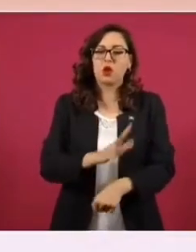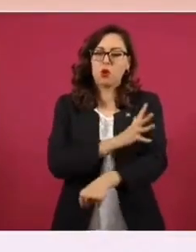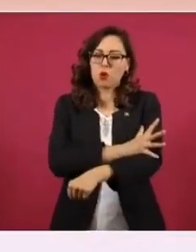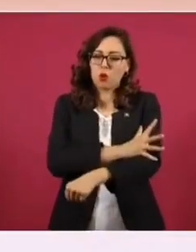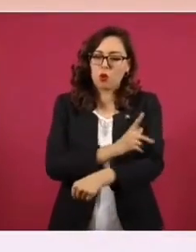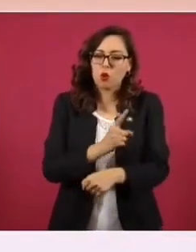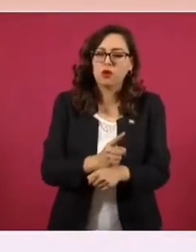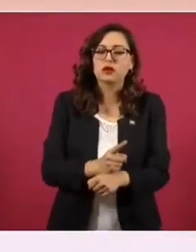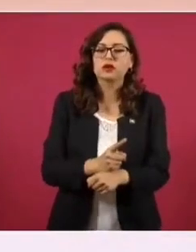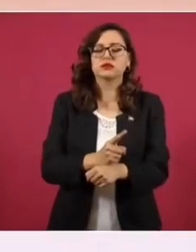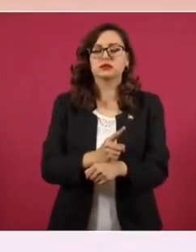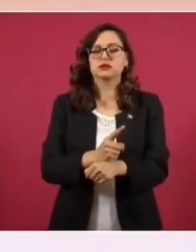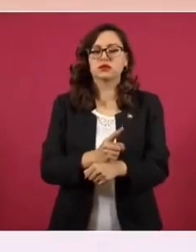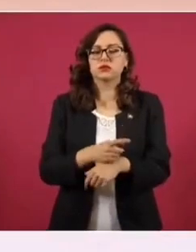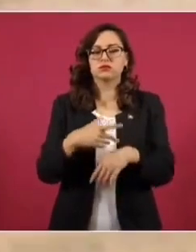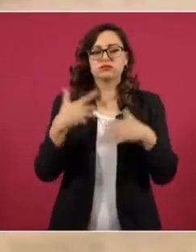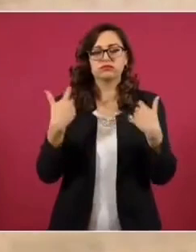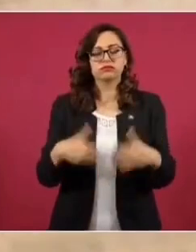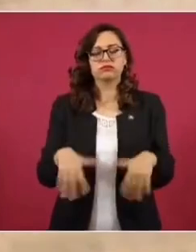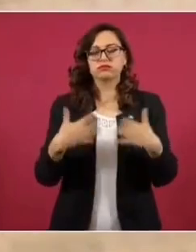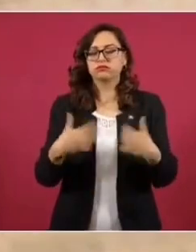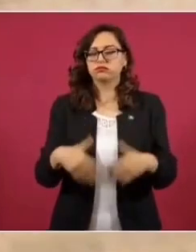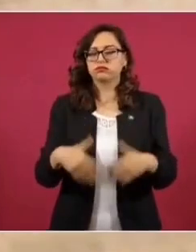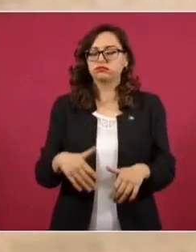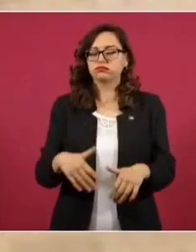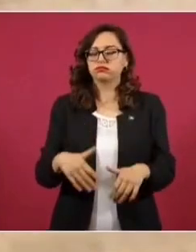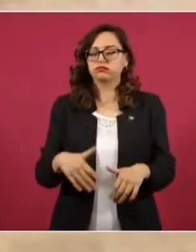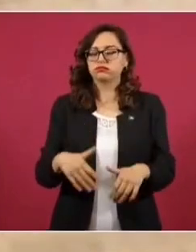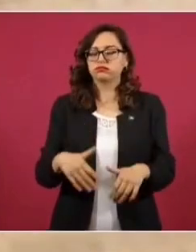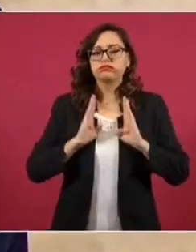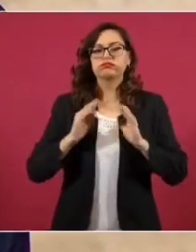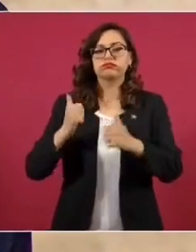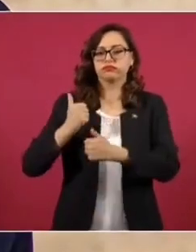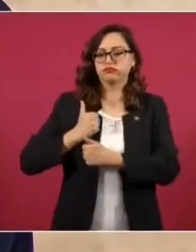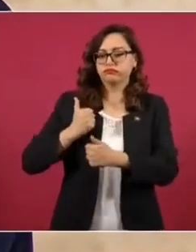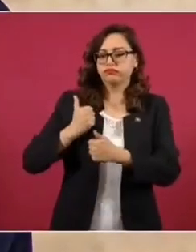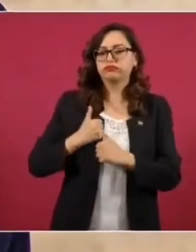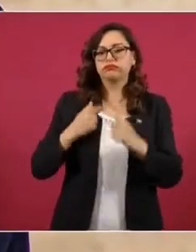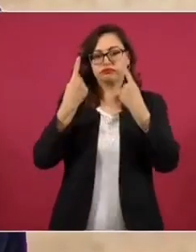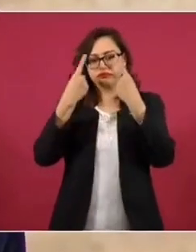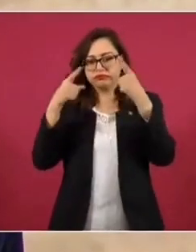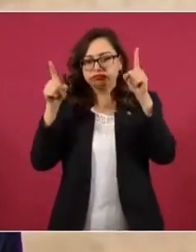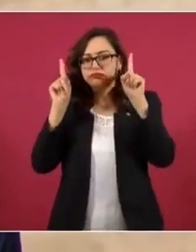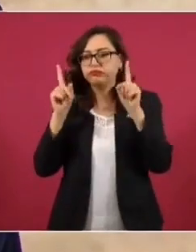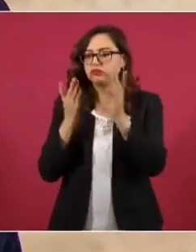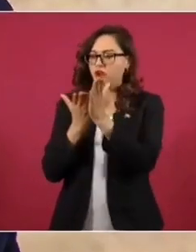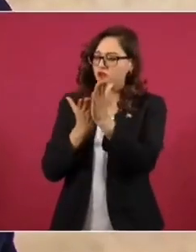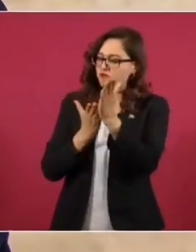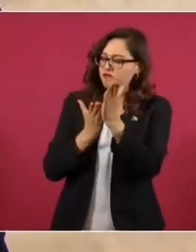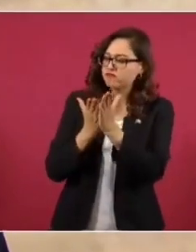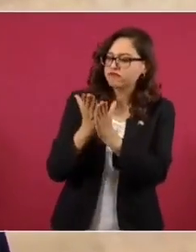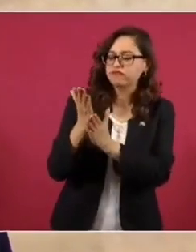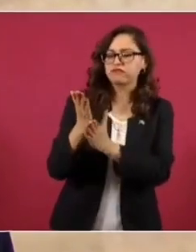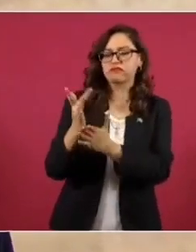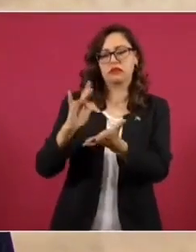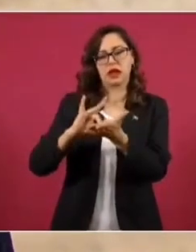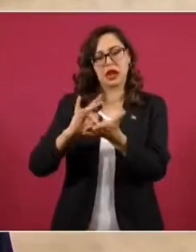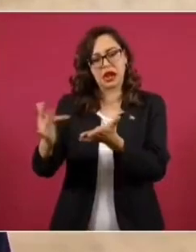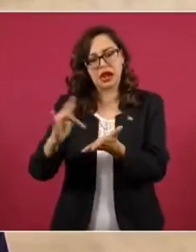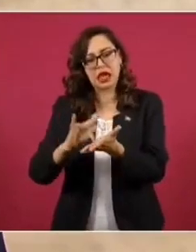lealtad de las fuerzas armadas de méxico tanto de la secretaria de